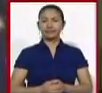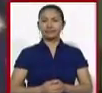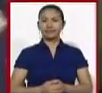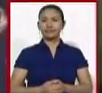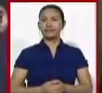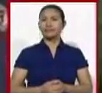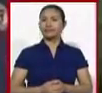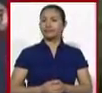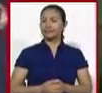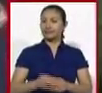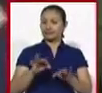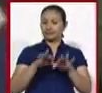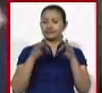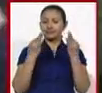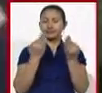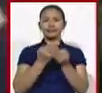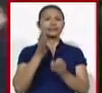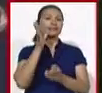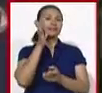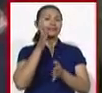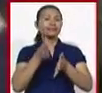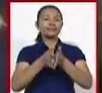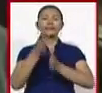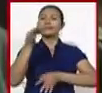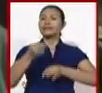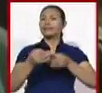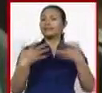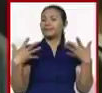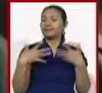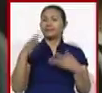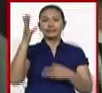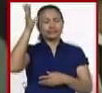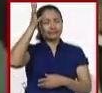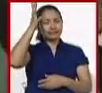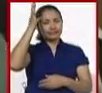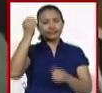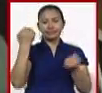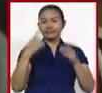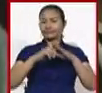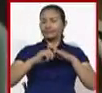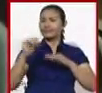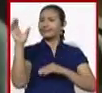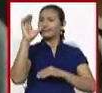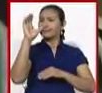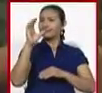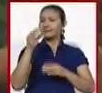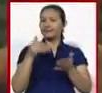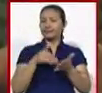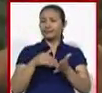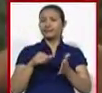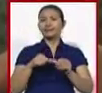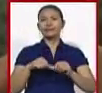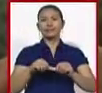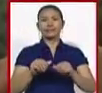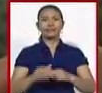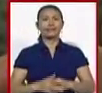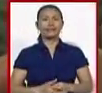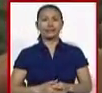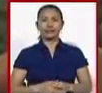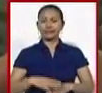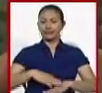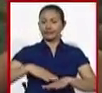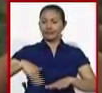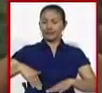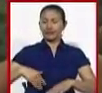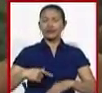lado izquierdo. Familiares de la madre y la niña piden justicia. Temen que el padre agresor, que aún está prófugo, la busque en Rani. No hemos sabido nada